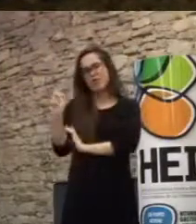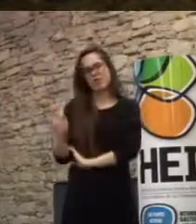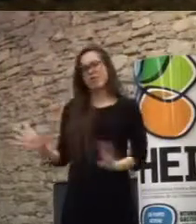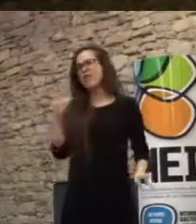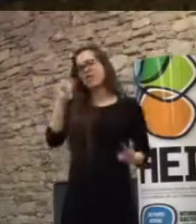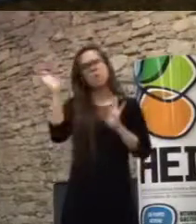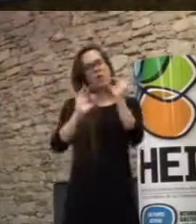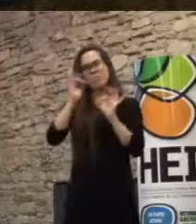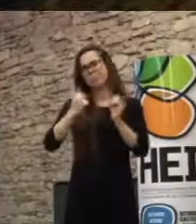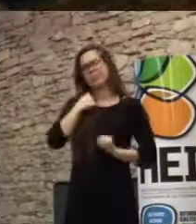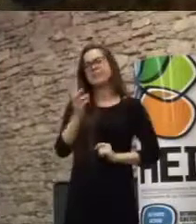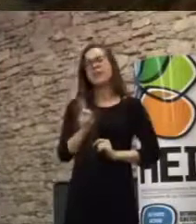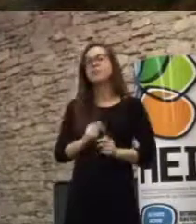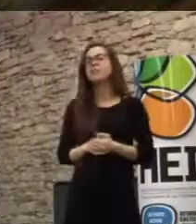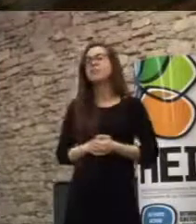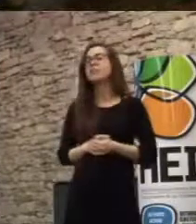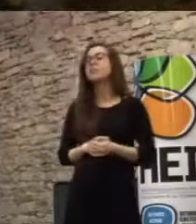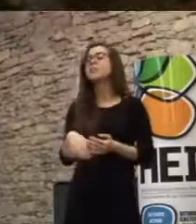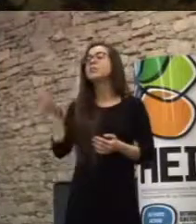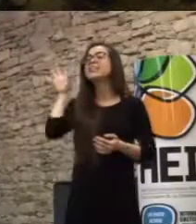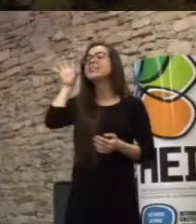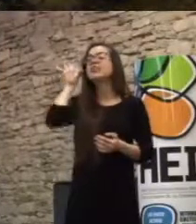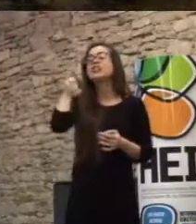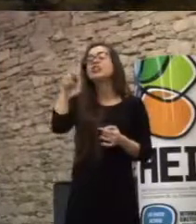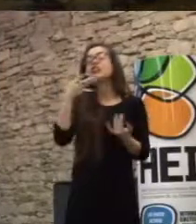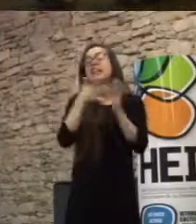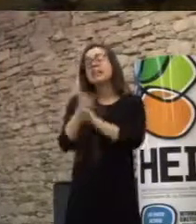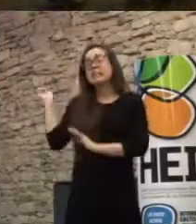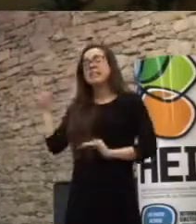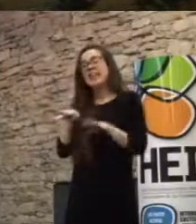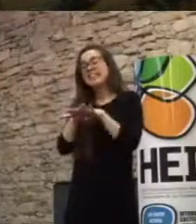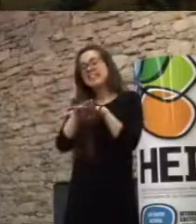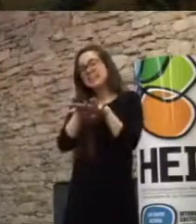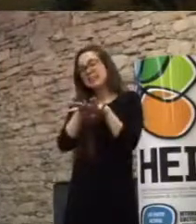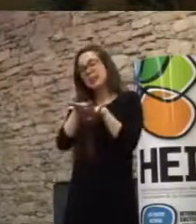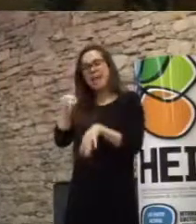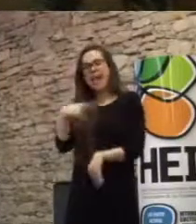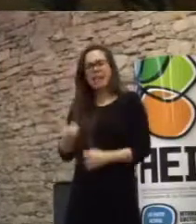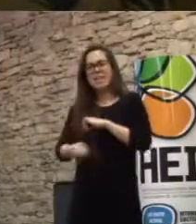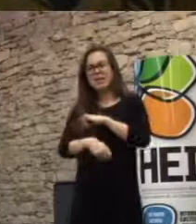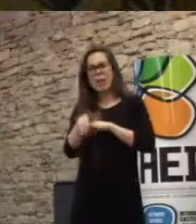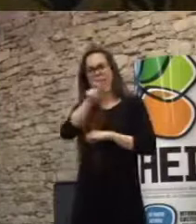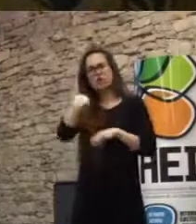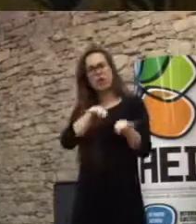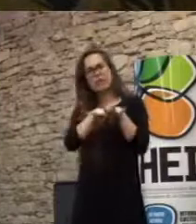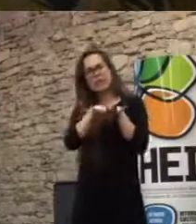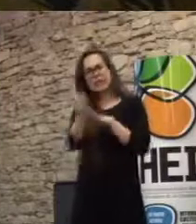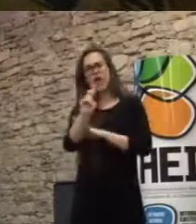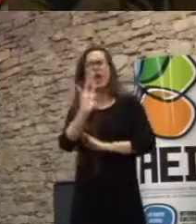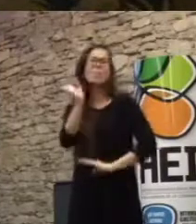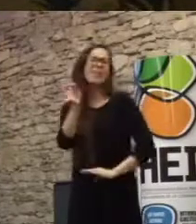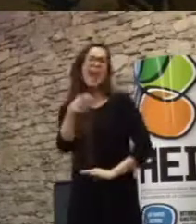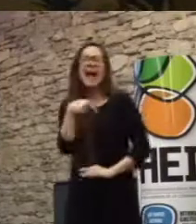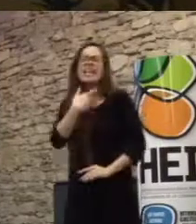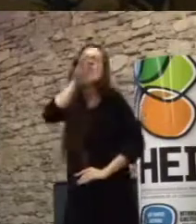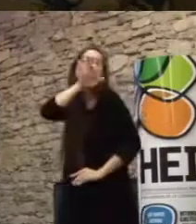en otros países a estos tres y un nombre técnico que se llama chisme aquí no pasa se llama rumor aquí no hay rumores